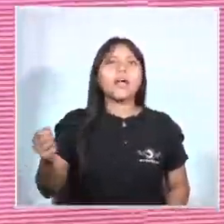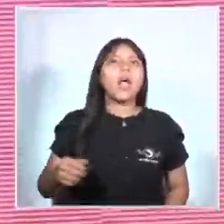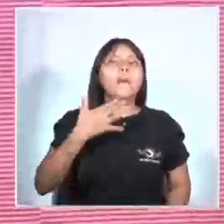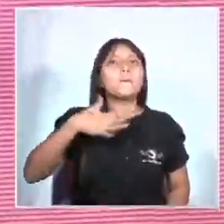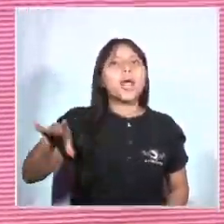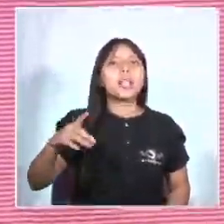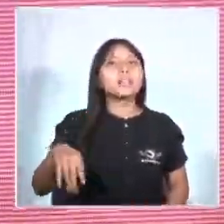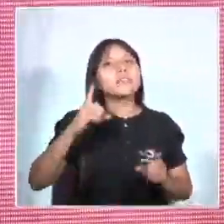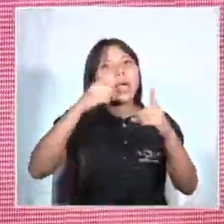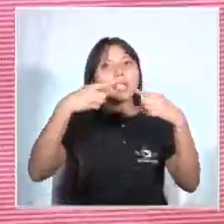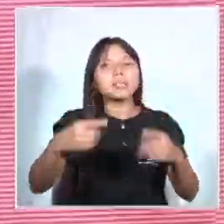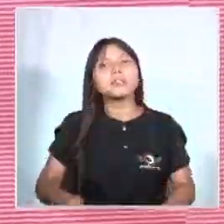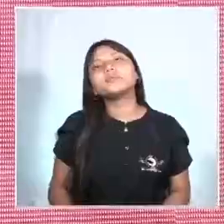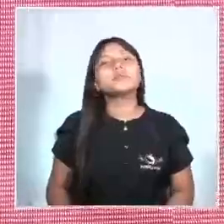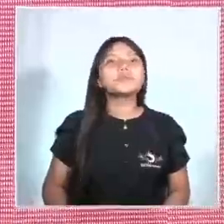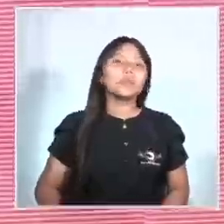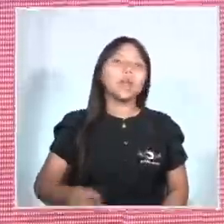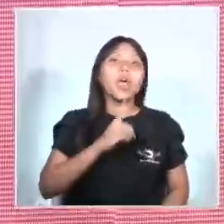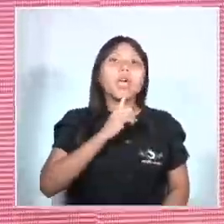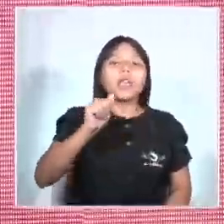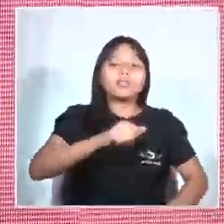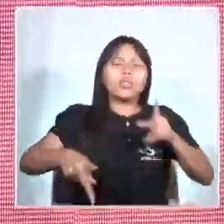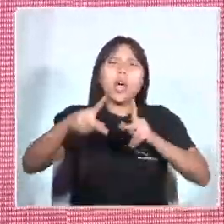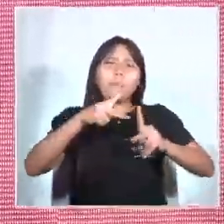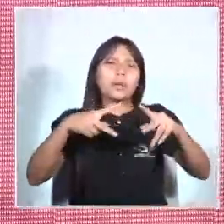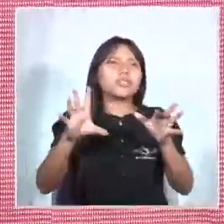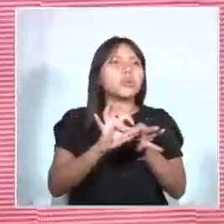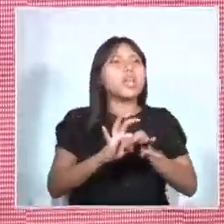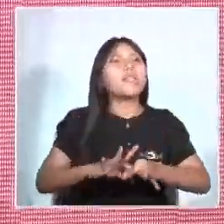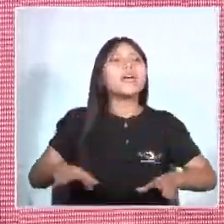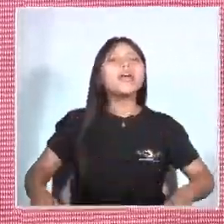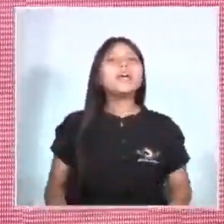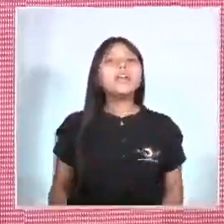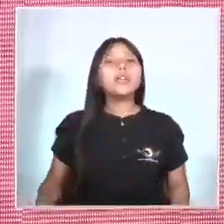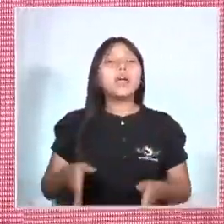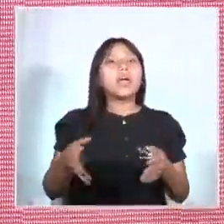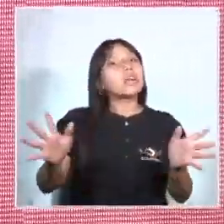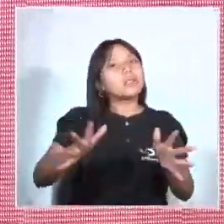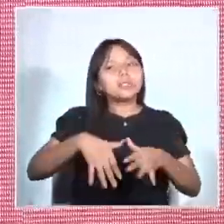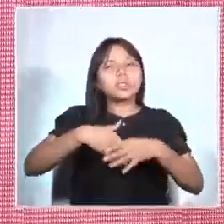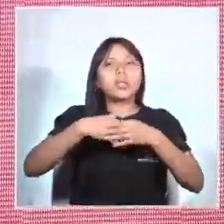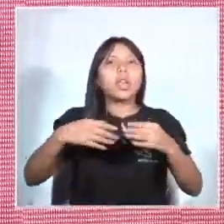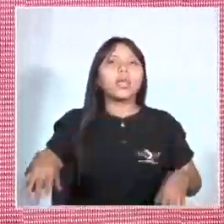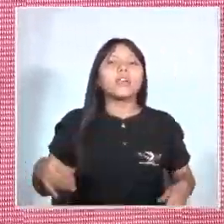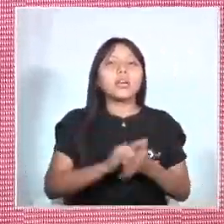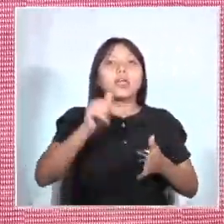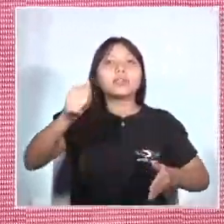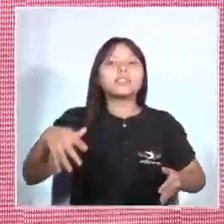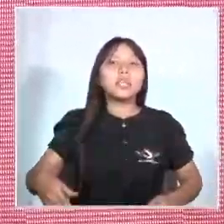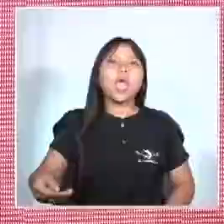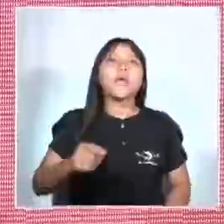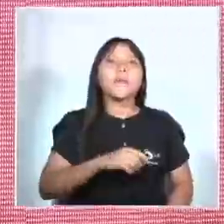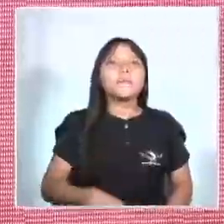en este momento porque usted es un agente de reconciliación. Y que donde quiera que usted se para,